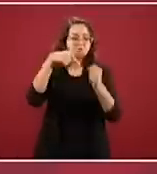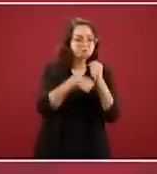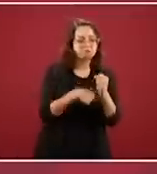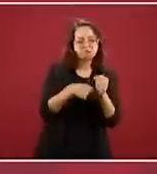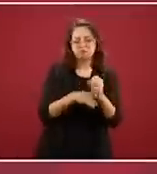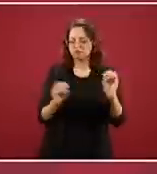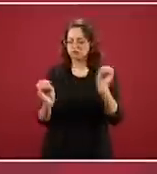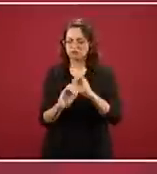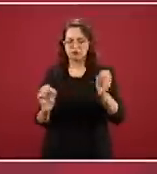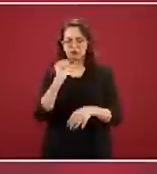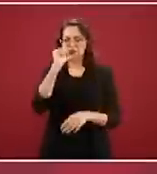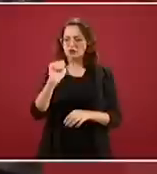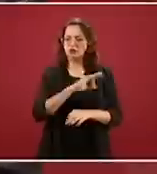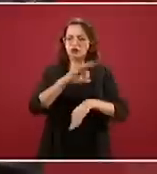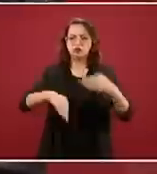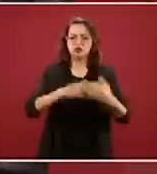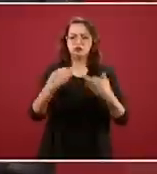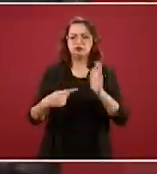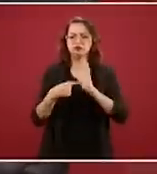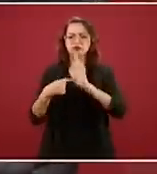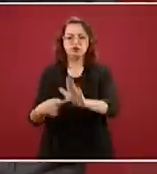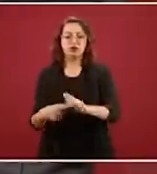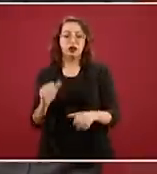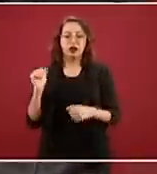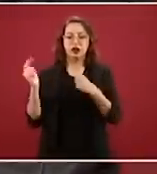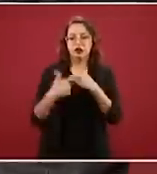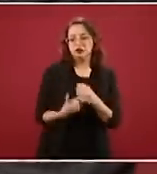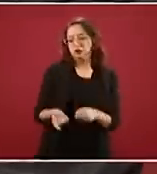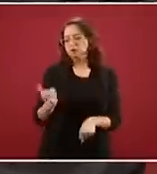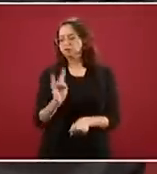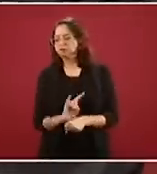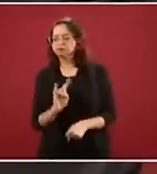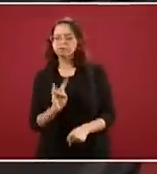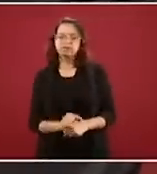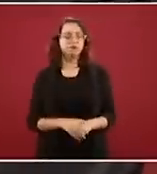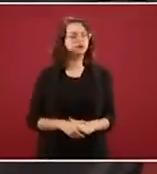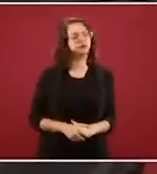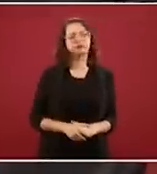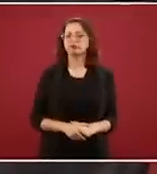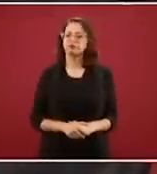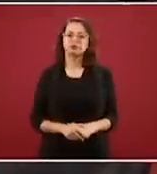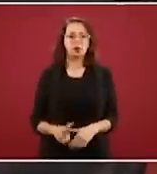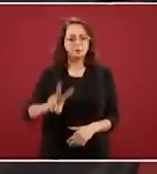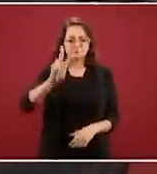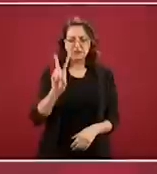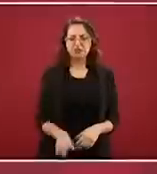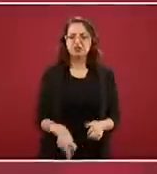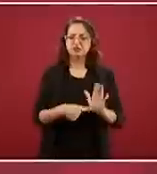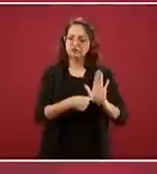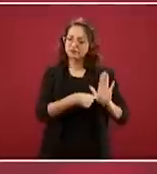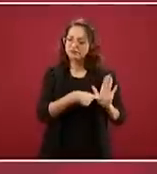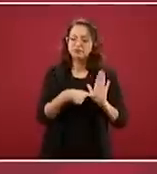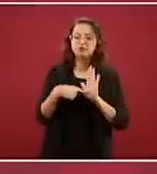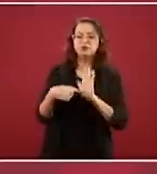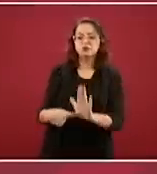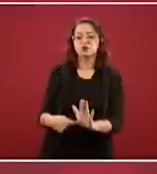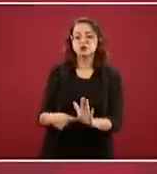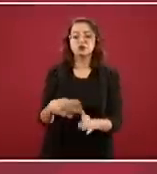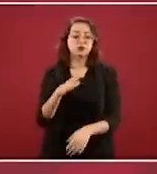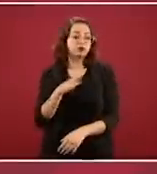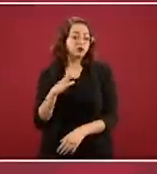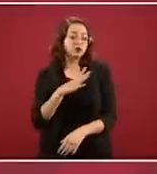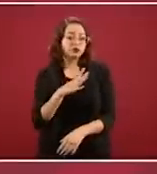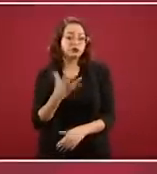absolutamente, no maquillar cifras, decir la verdad, lo que se